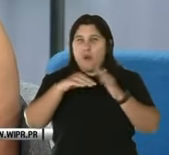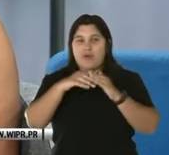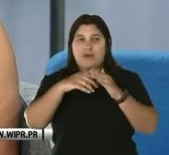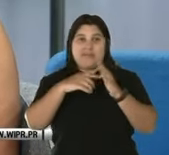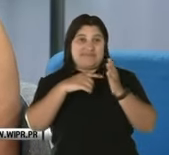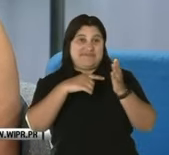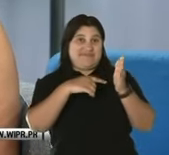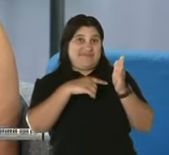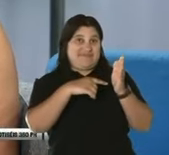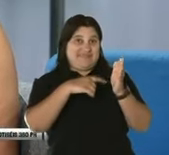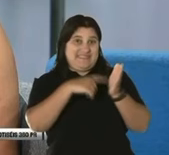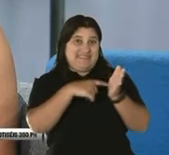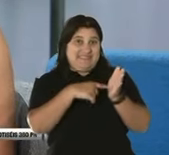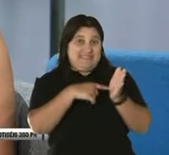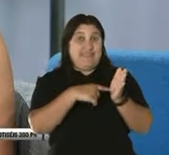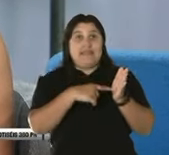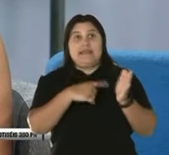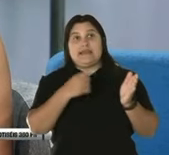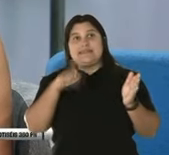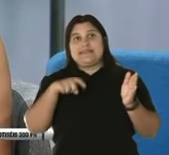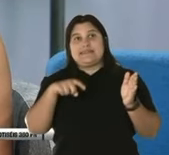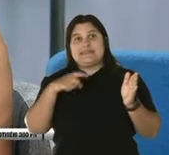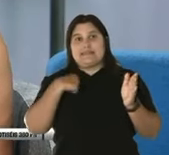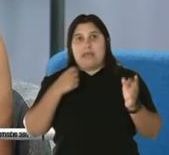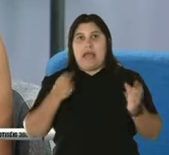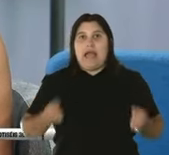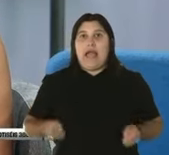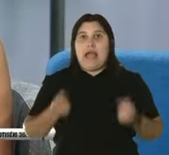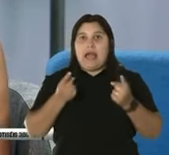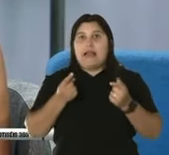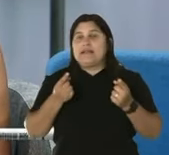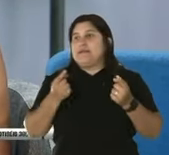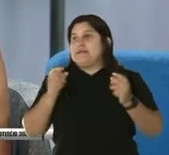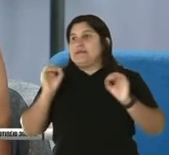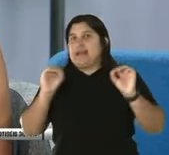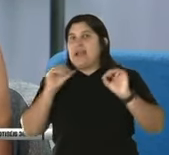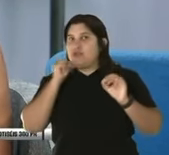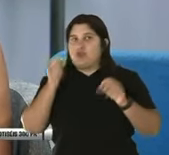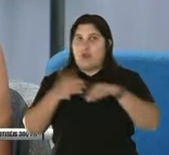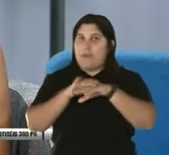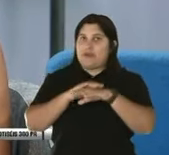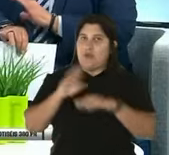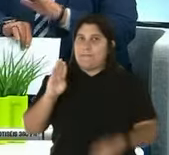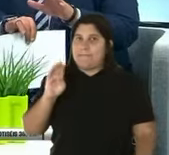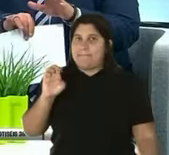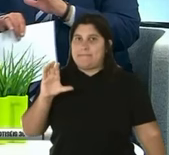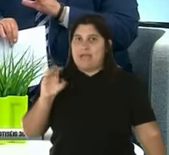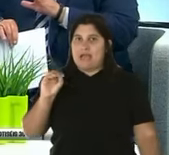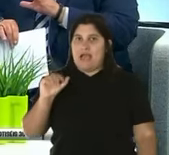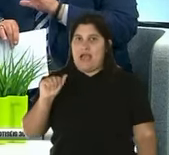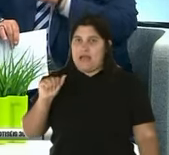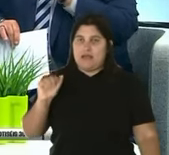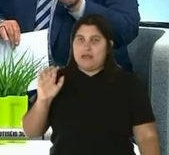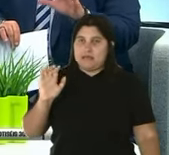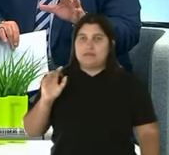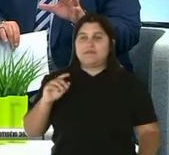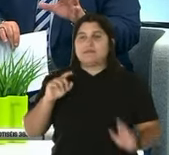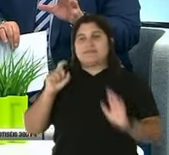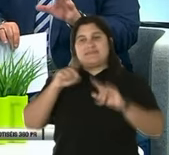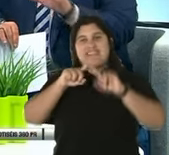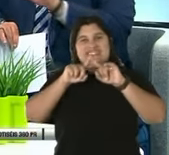desembolsar el estudiante y que no hayan sido cubiertos por becas ni ninguna otra ayuda O sea que son varios aspectos hay que tomar en cuenta